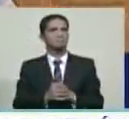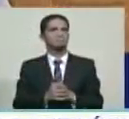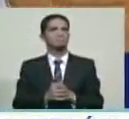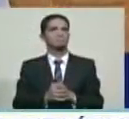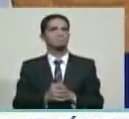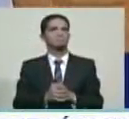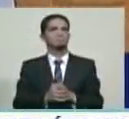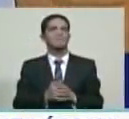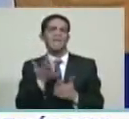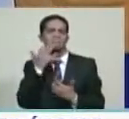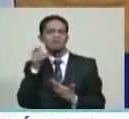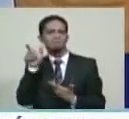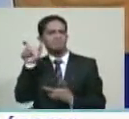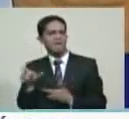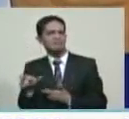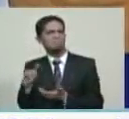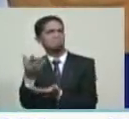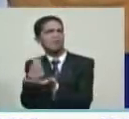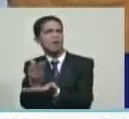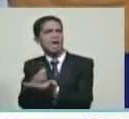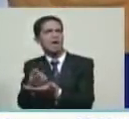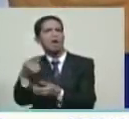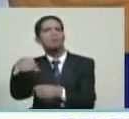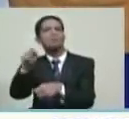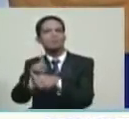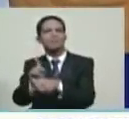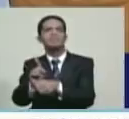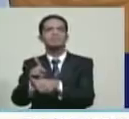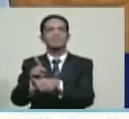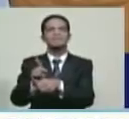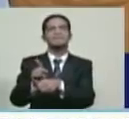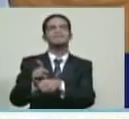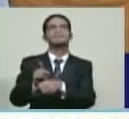sea el único Leonardo Infante Monaga o Juana Ramírez la Avanzadora.